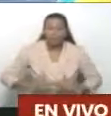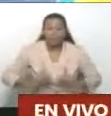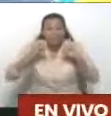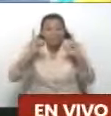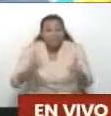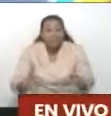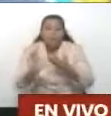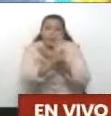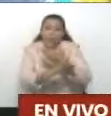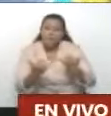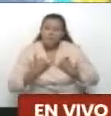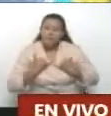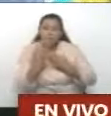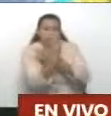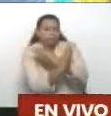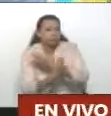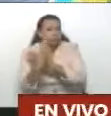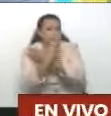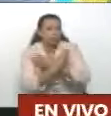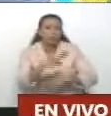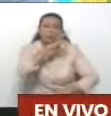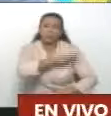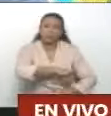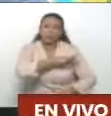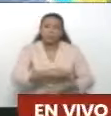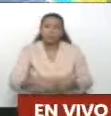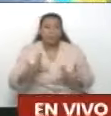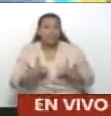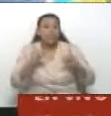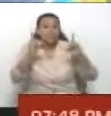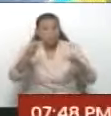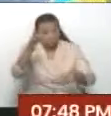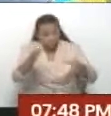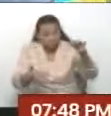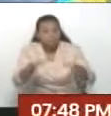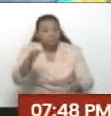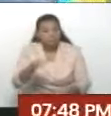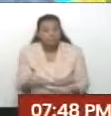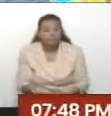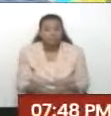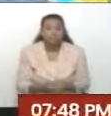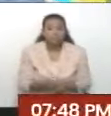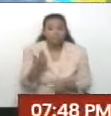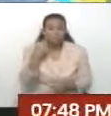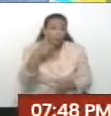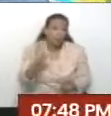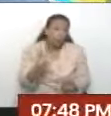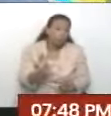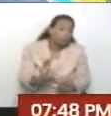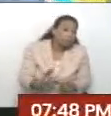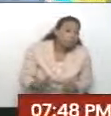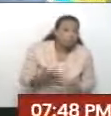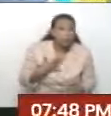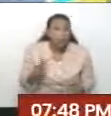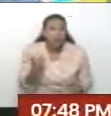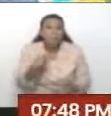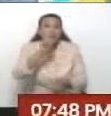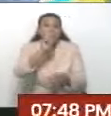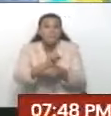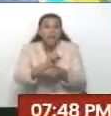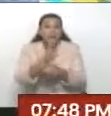de protección social, es una decisión de justicia social. Es más, puedo decir que es la primera